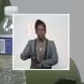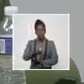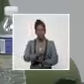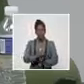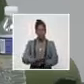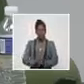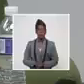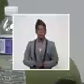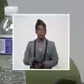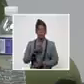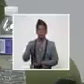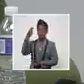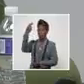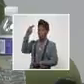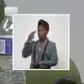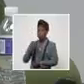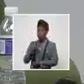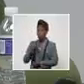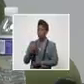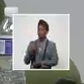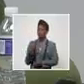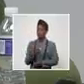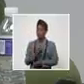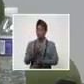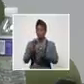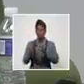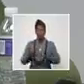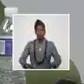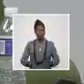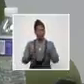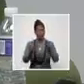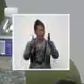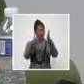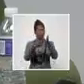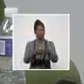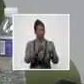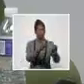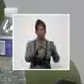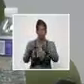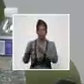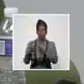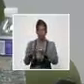a indicaciones, a protocolos. Por tanto, ratifico.